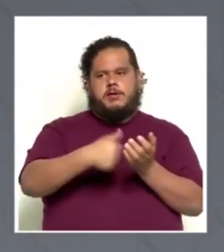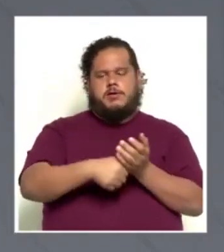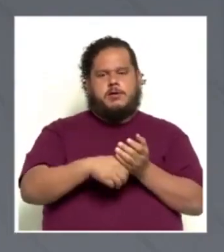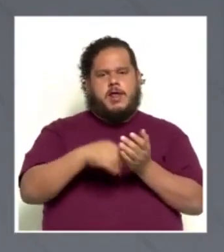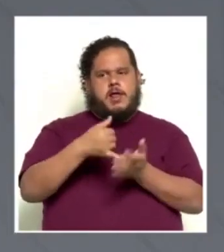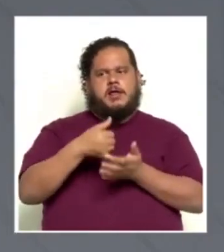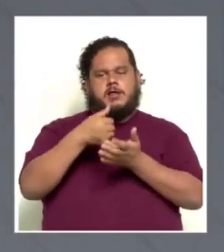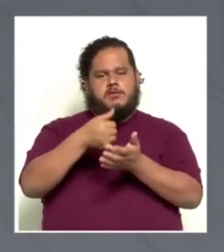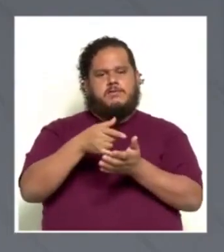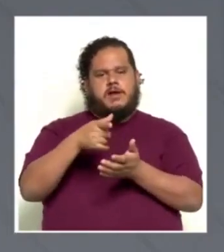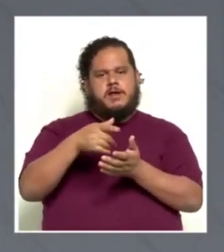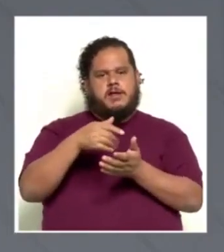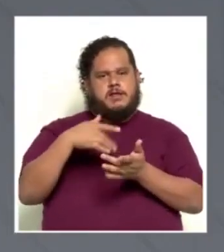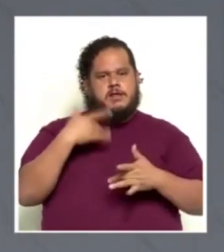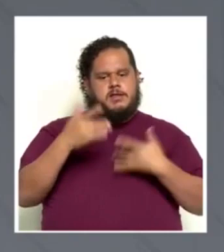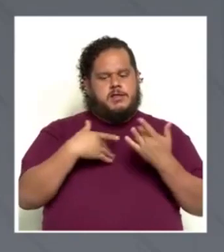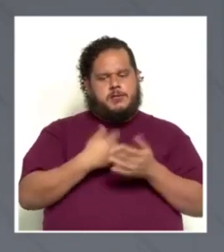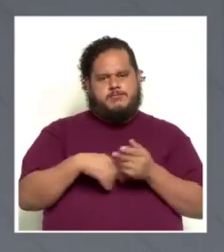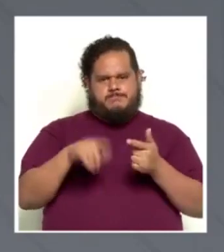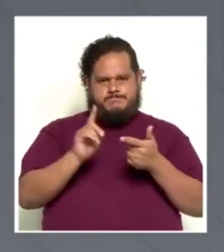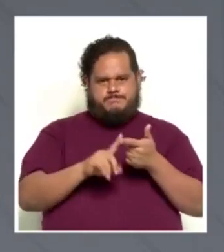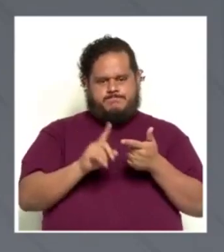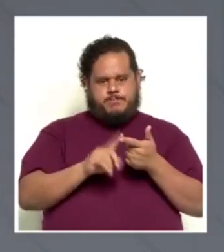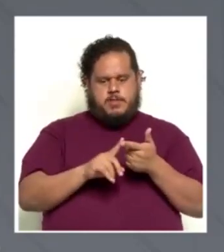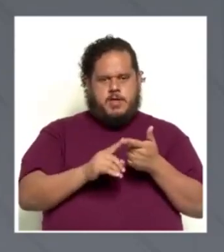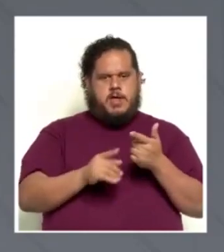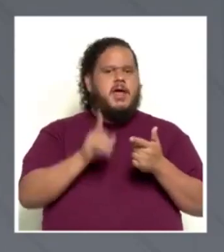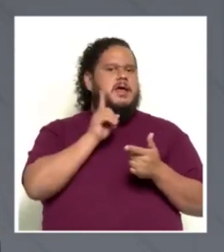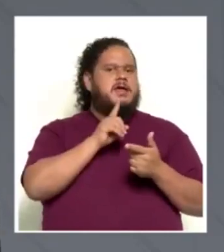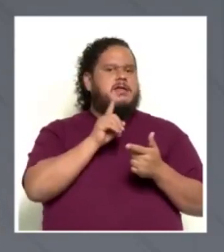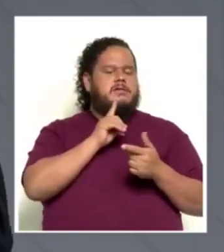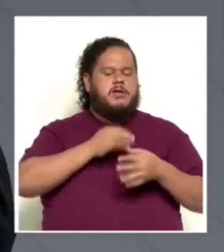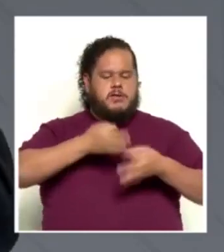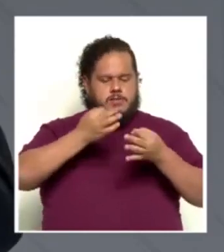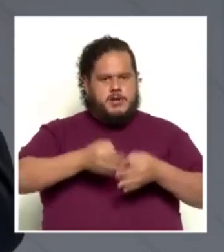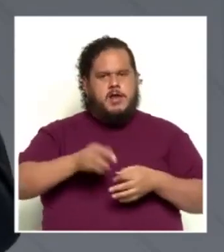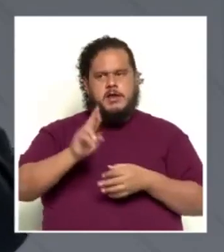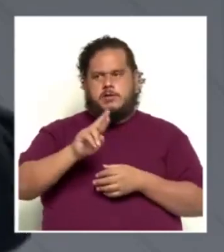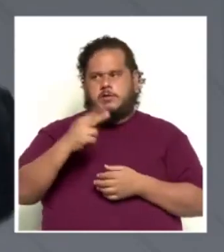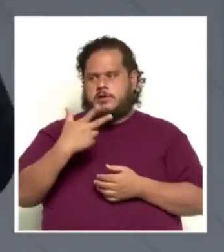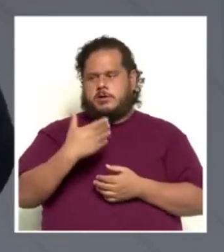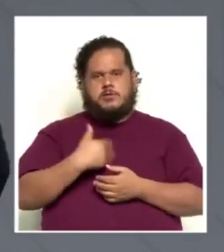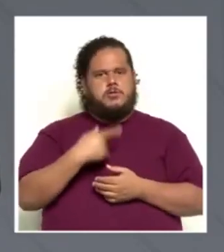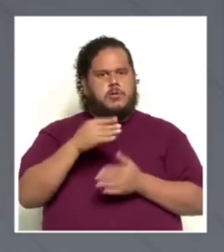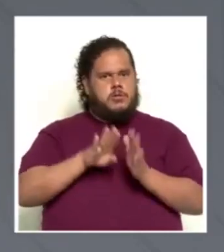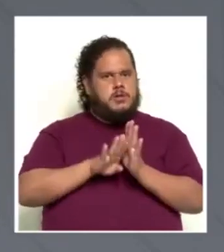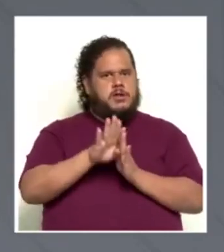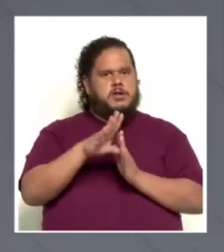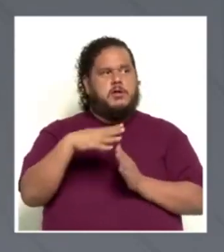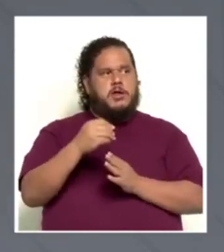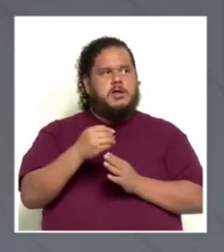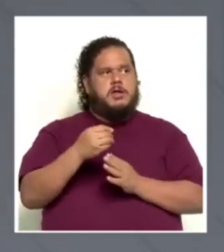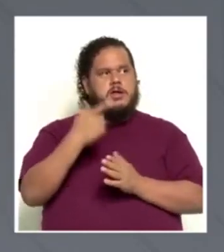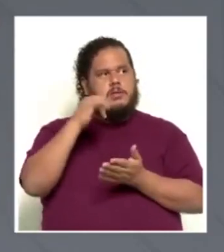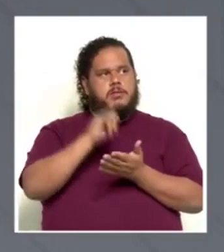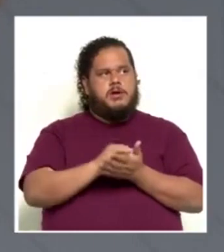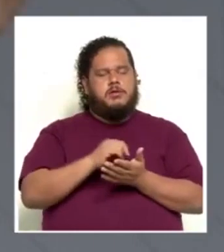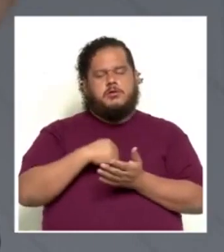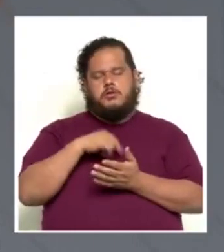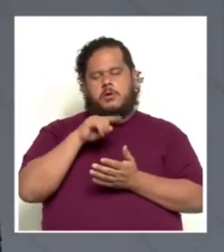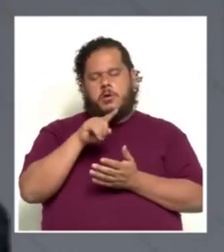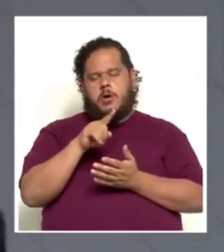sentido. Número 2, es falso afirmar que, por ejemplo, Rodrigo Chávez tuvo un ascenso y que por lo tanto, yo